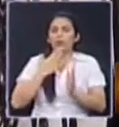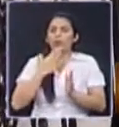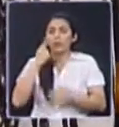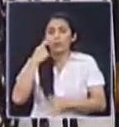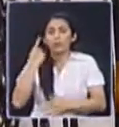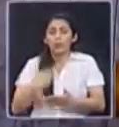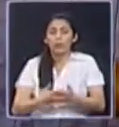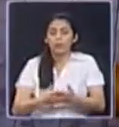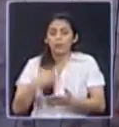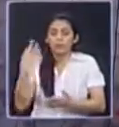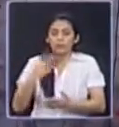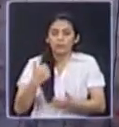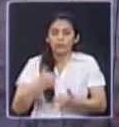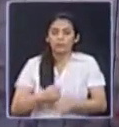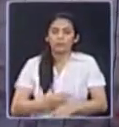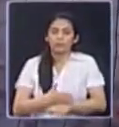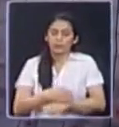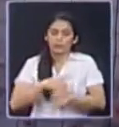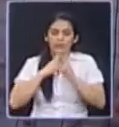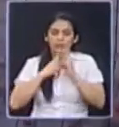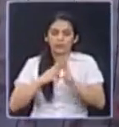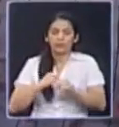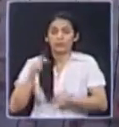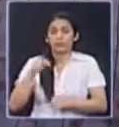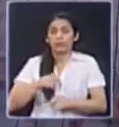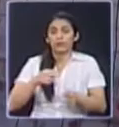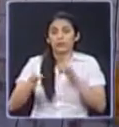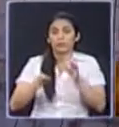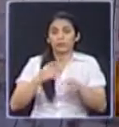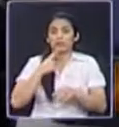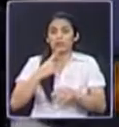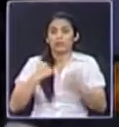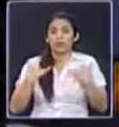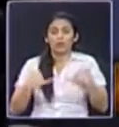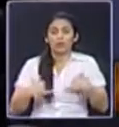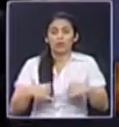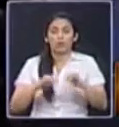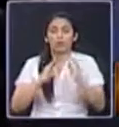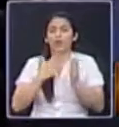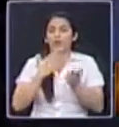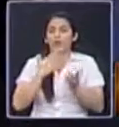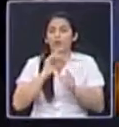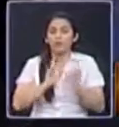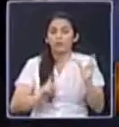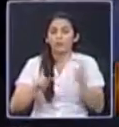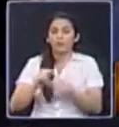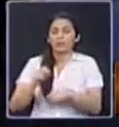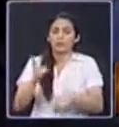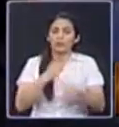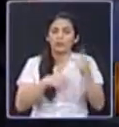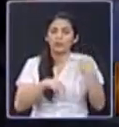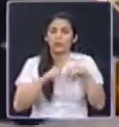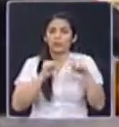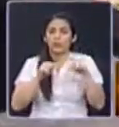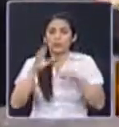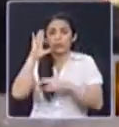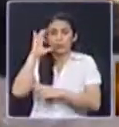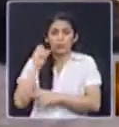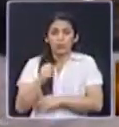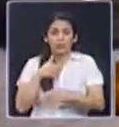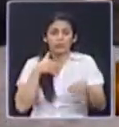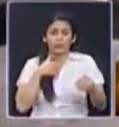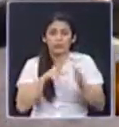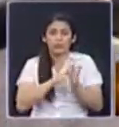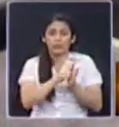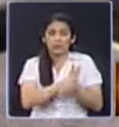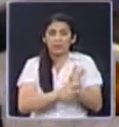habrá que pronunciarse. Por otra parte, Albornoz aseguró que seguirá buscando los mecanismos para ayudar a los comerciantes de la ruta tranviaria